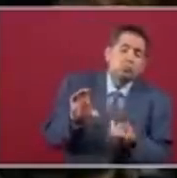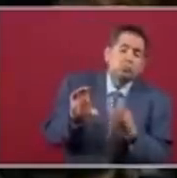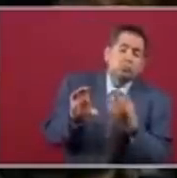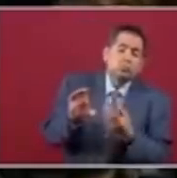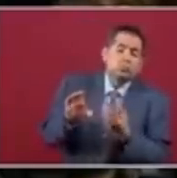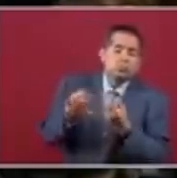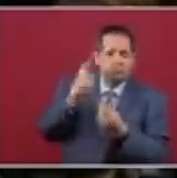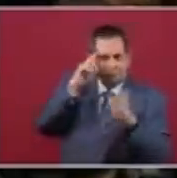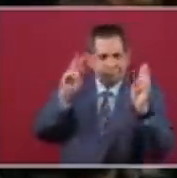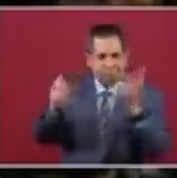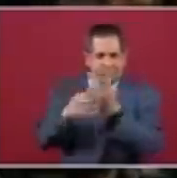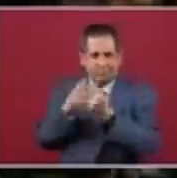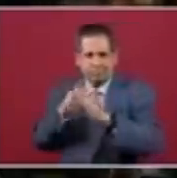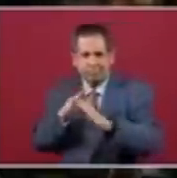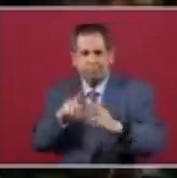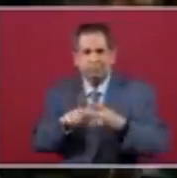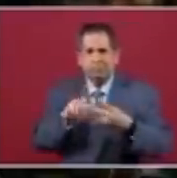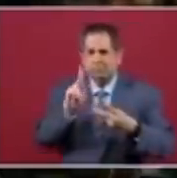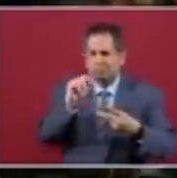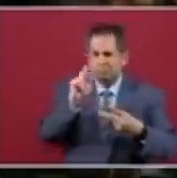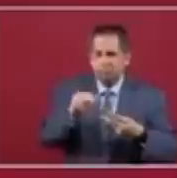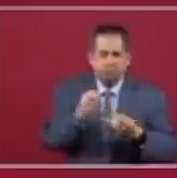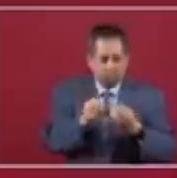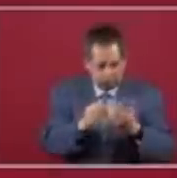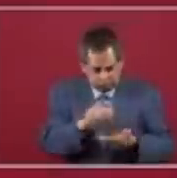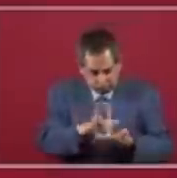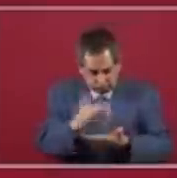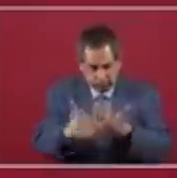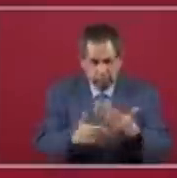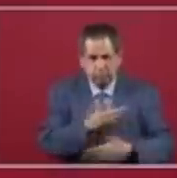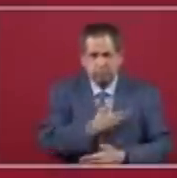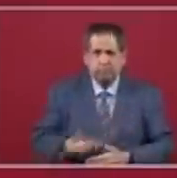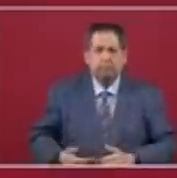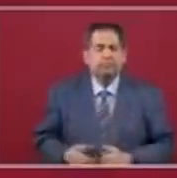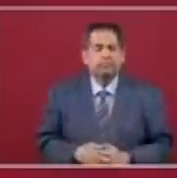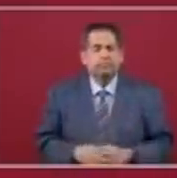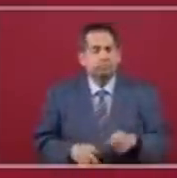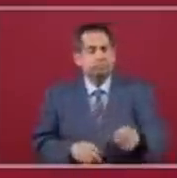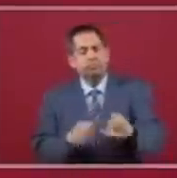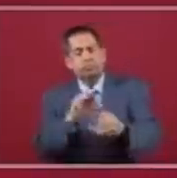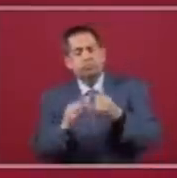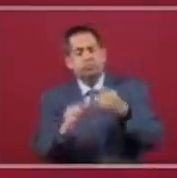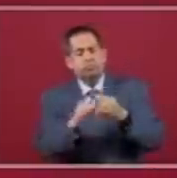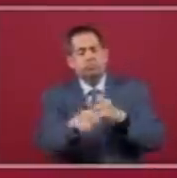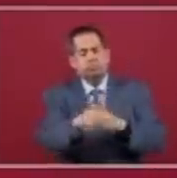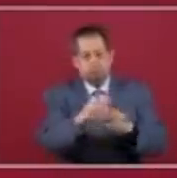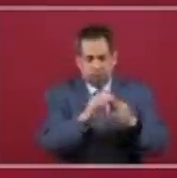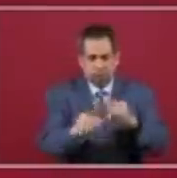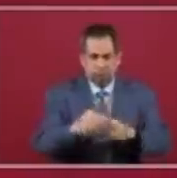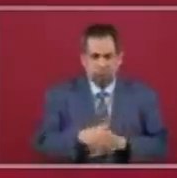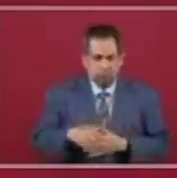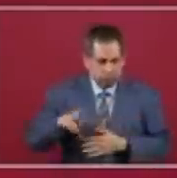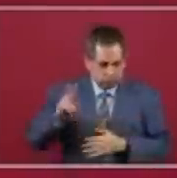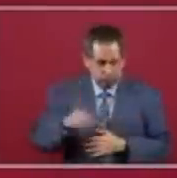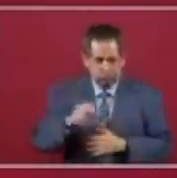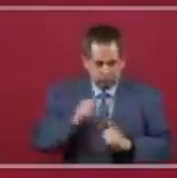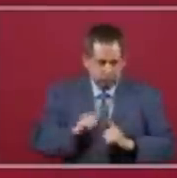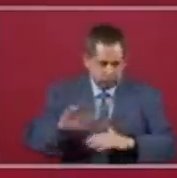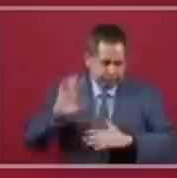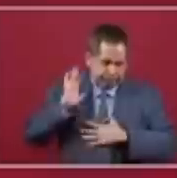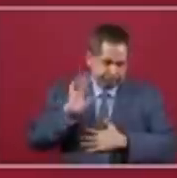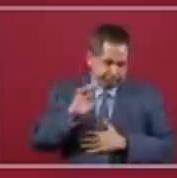van a ser las prioridades de este plan? Muchas gracias, presidente. Bueno, sobre esto último, en efecto, yo tengo ese